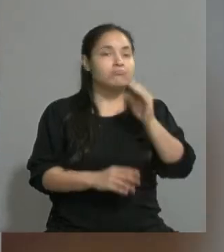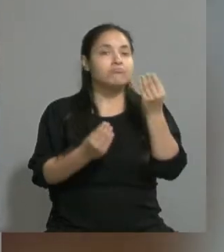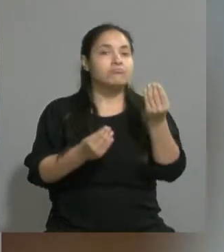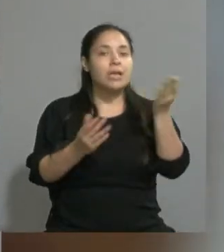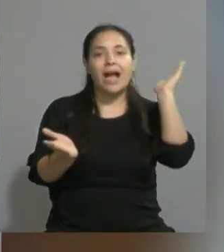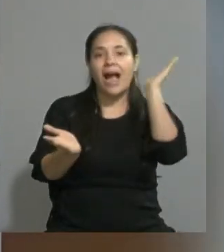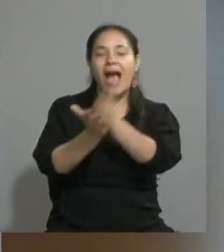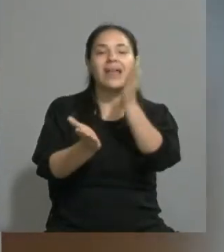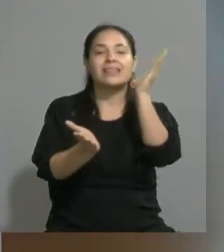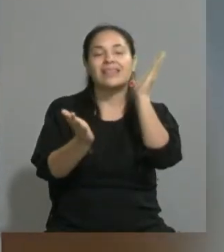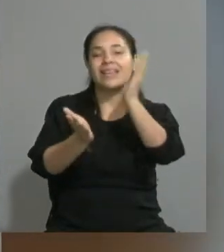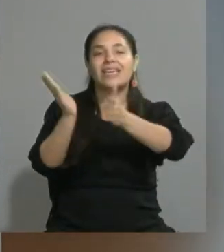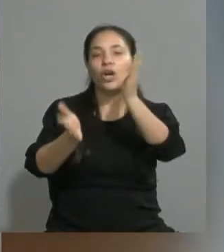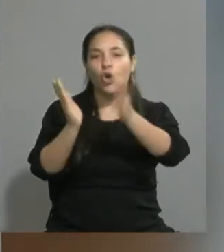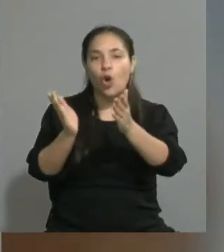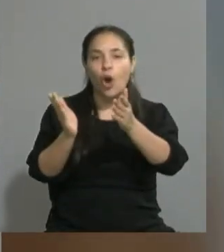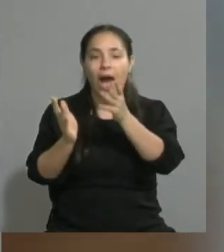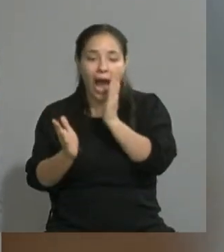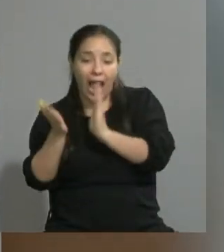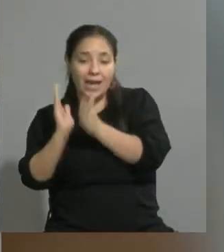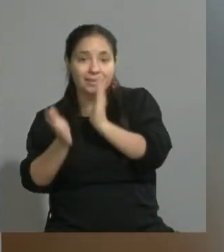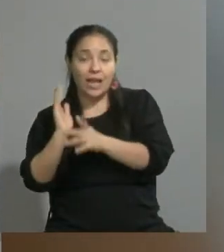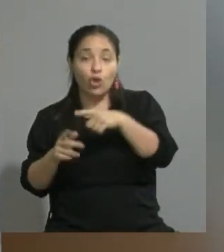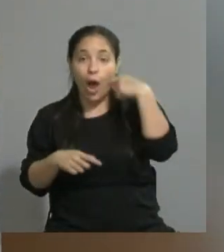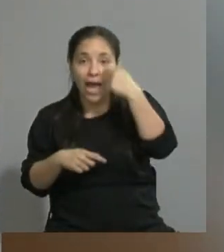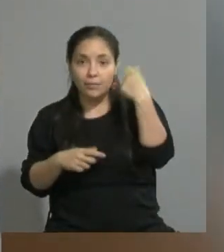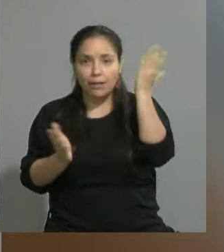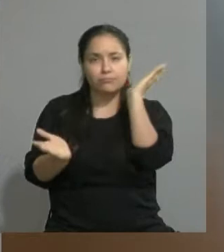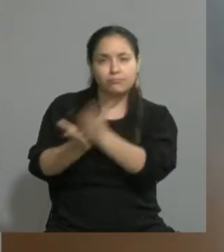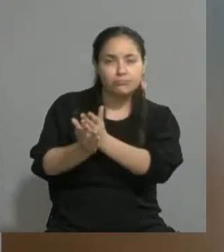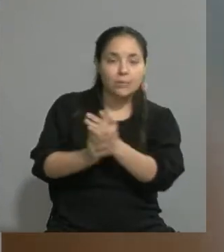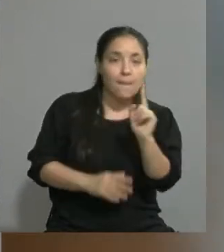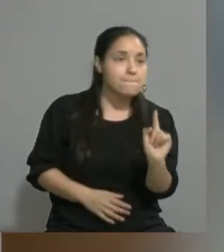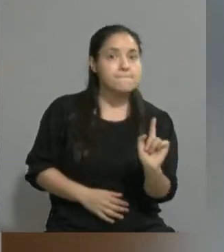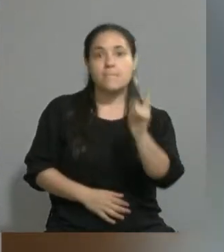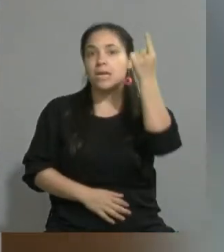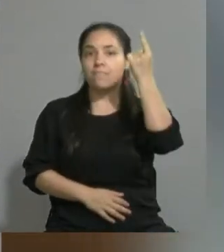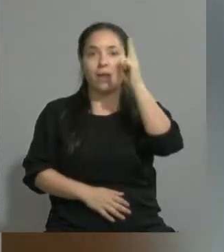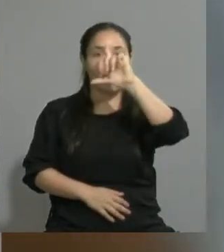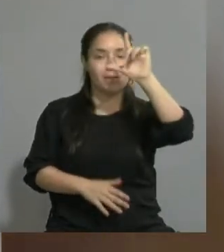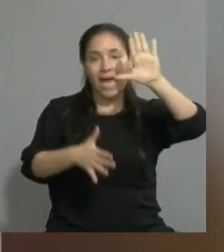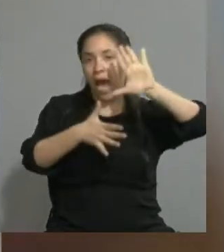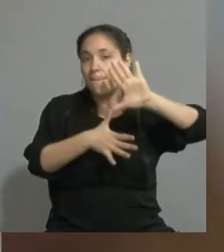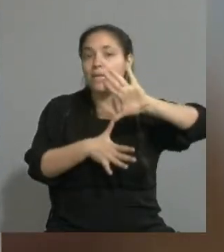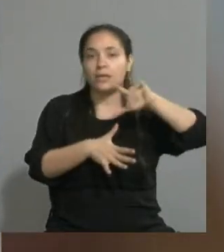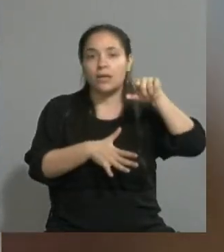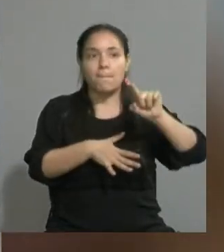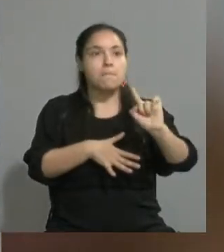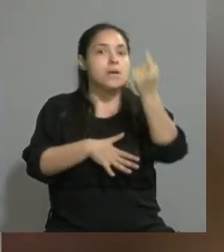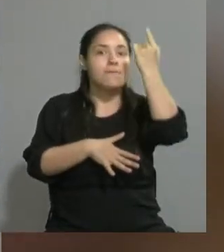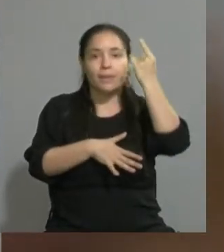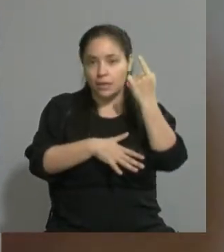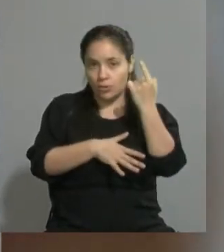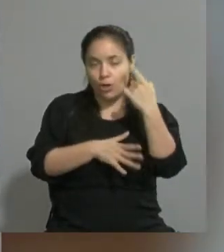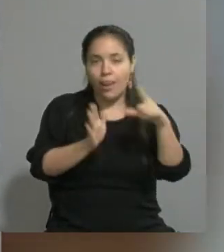castigando el maltrato animal, y fue pionero en América y en gran parte del mundo. Y de allí